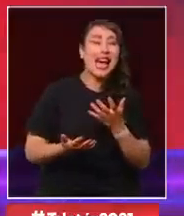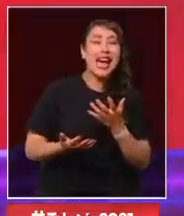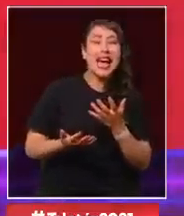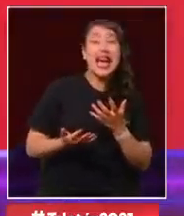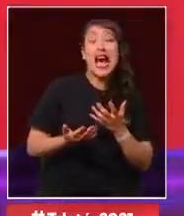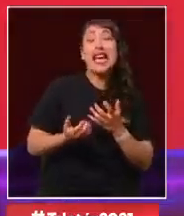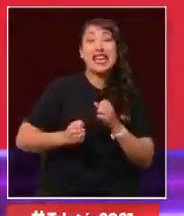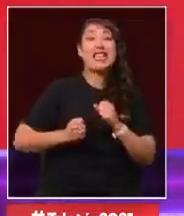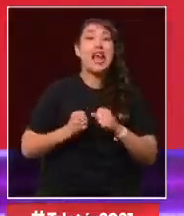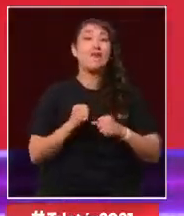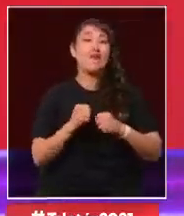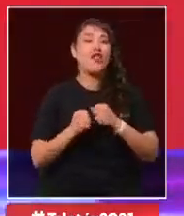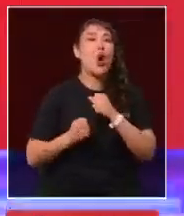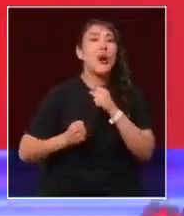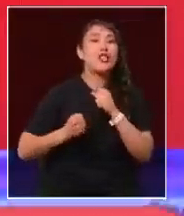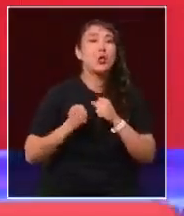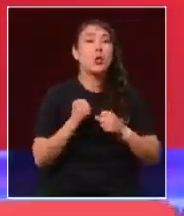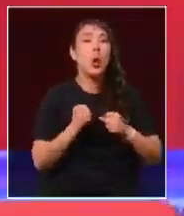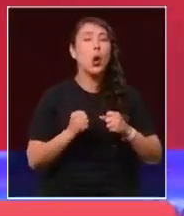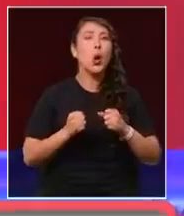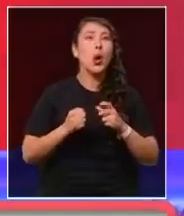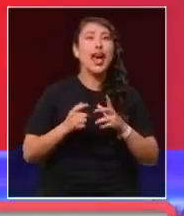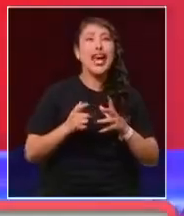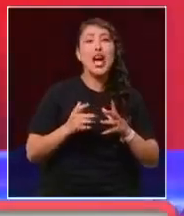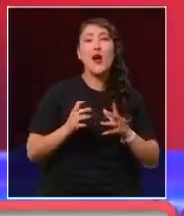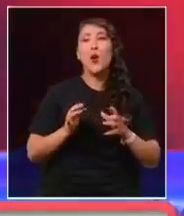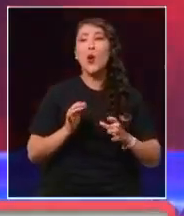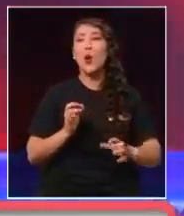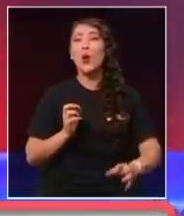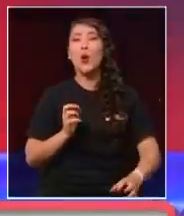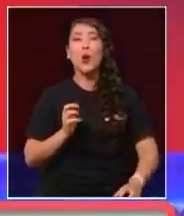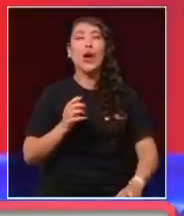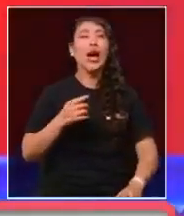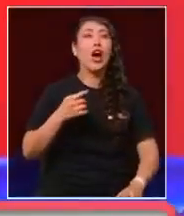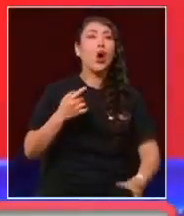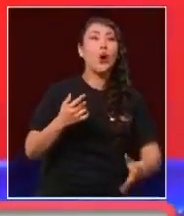Muy nervioso. Oh, gracias, Chola.